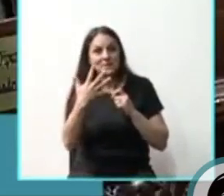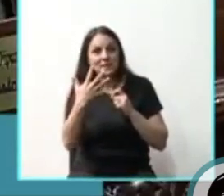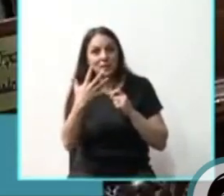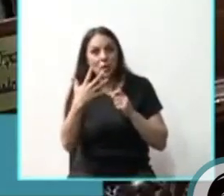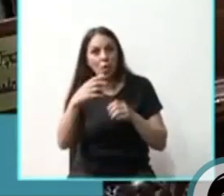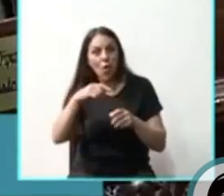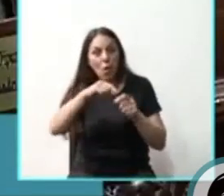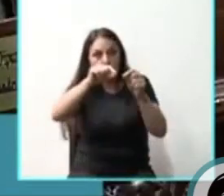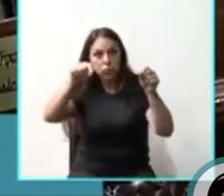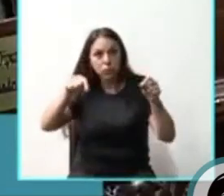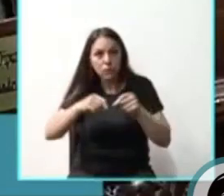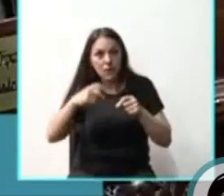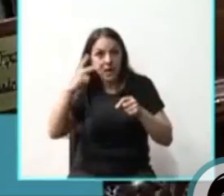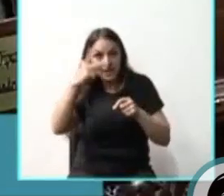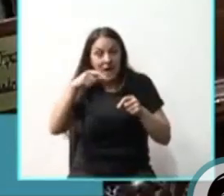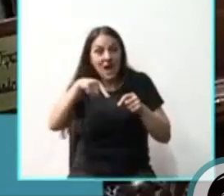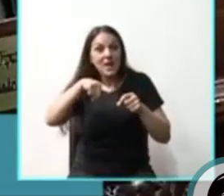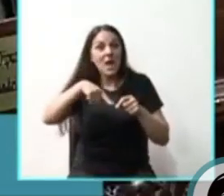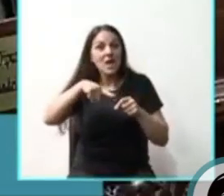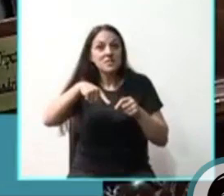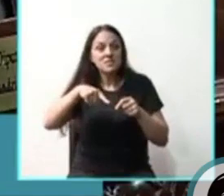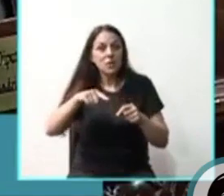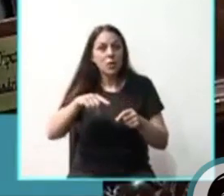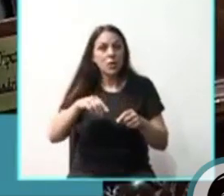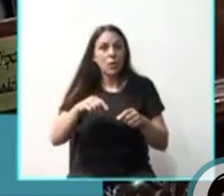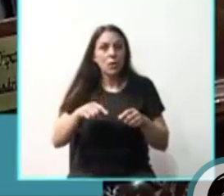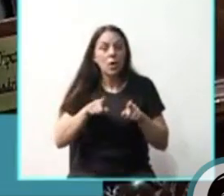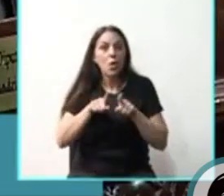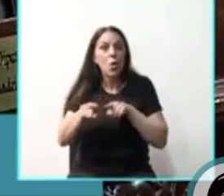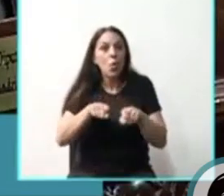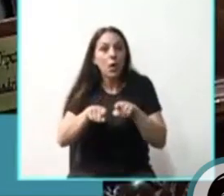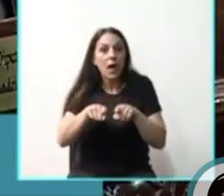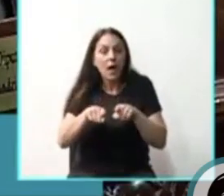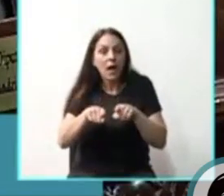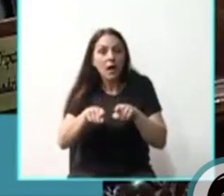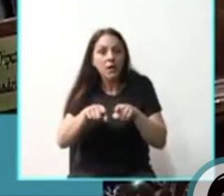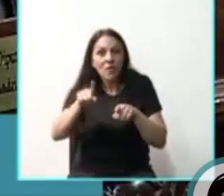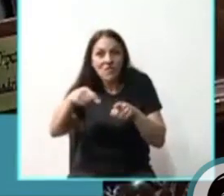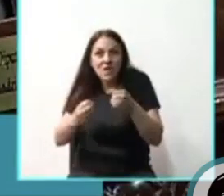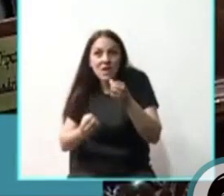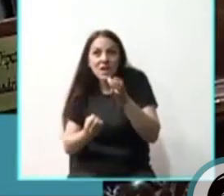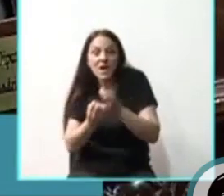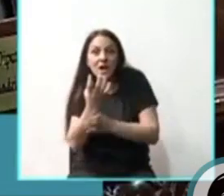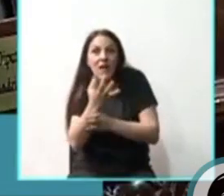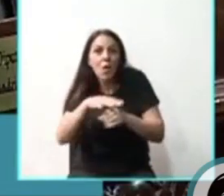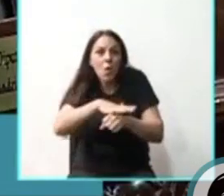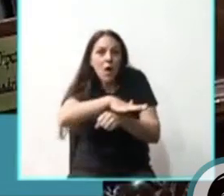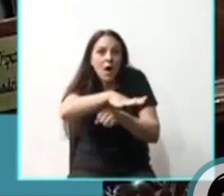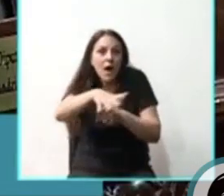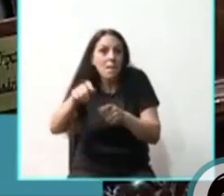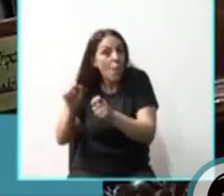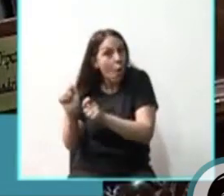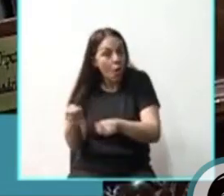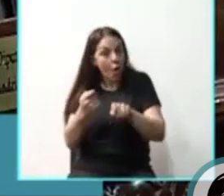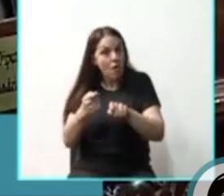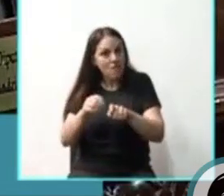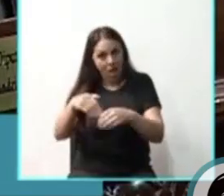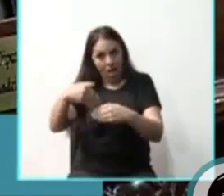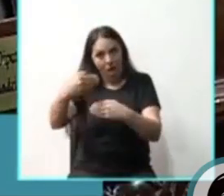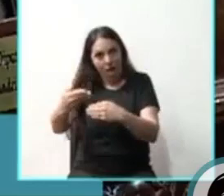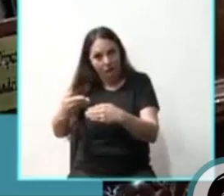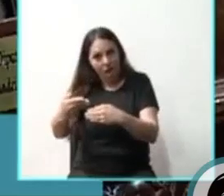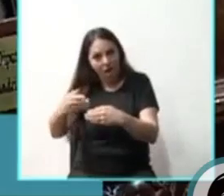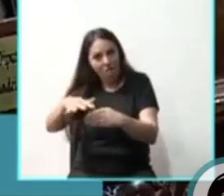en lugano para la construcción de un campo de golf alva al lado de un barrio carenciado